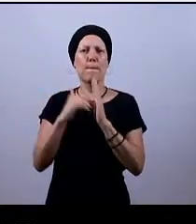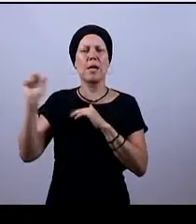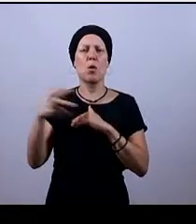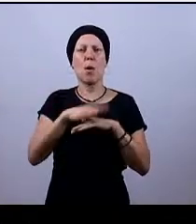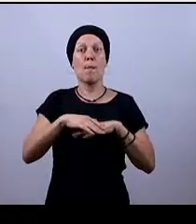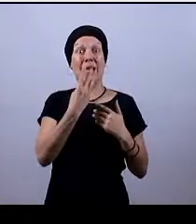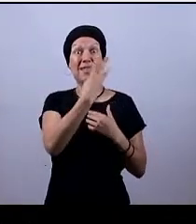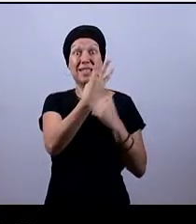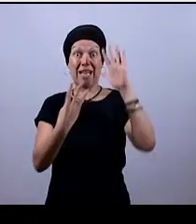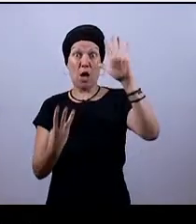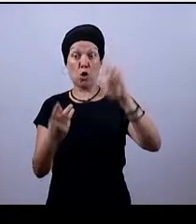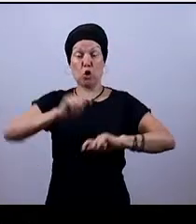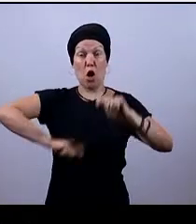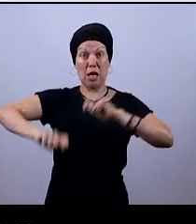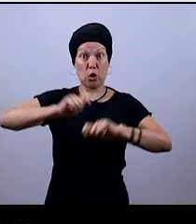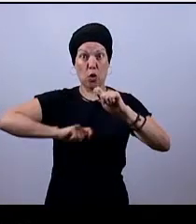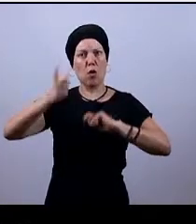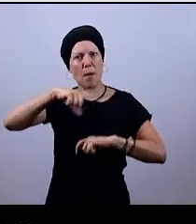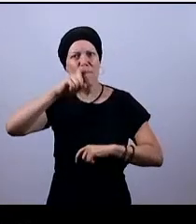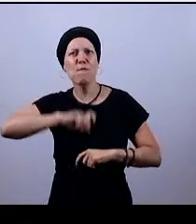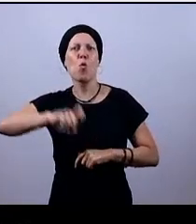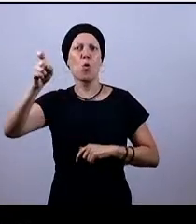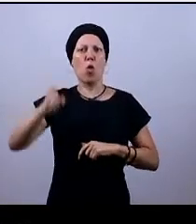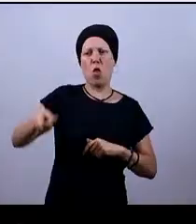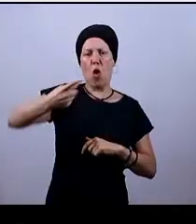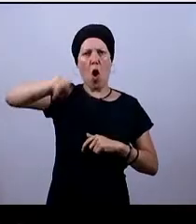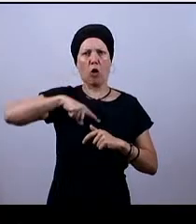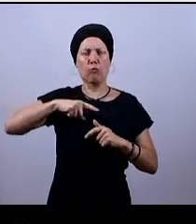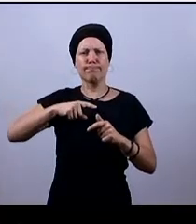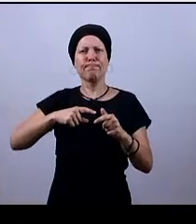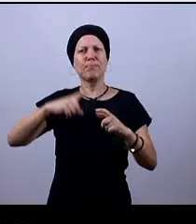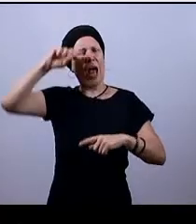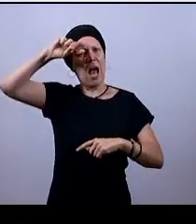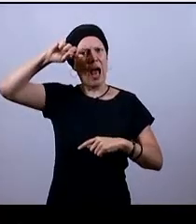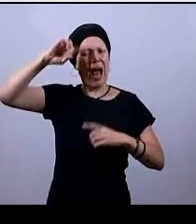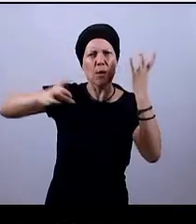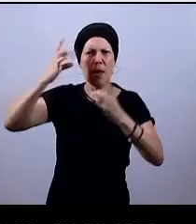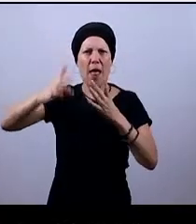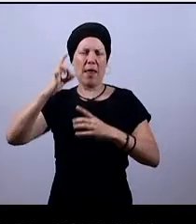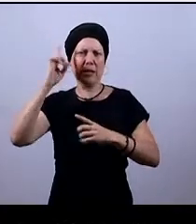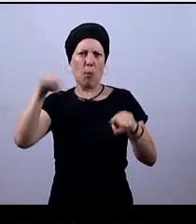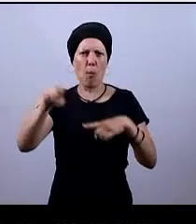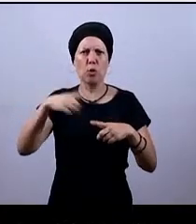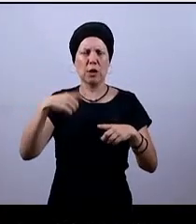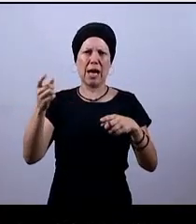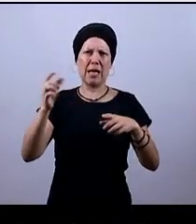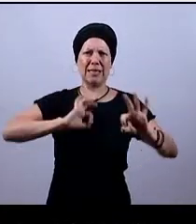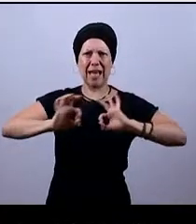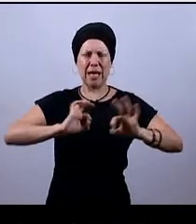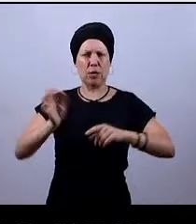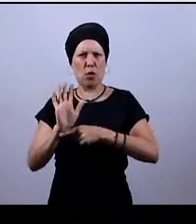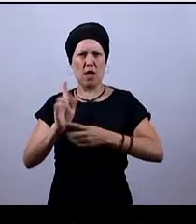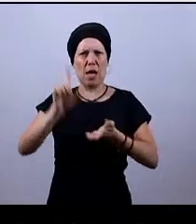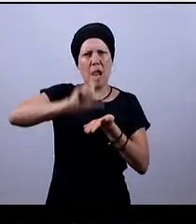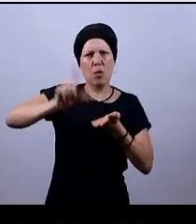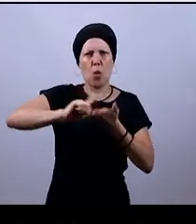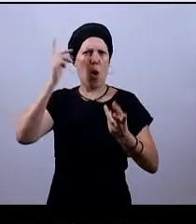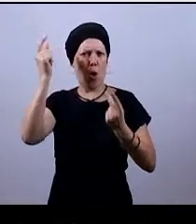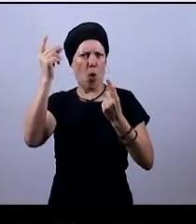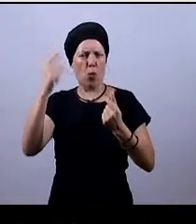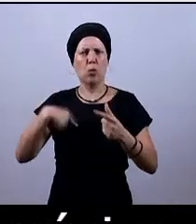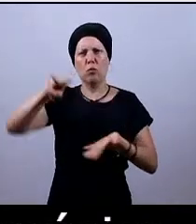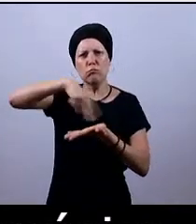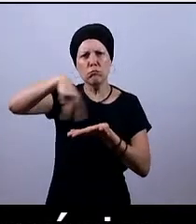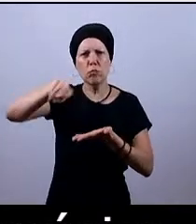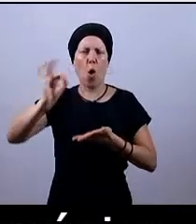38 asociaciones y fundaciones promuevan actividades de música, teatro, cine, literatura, folclore, danza